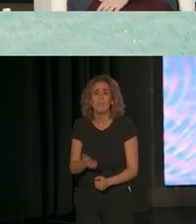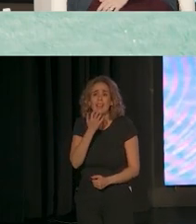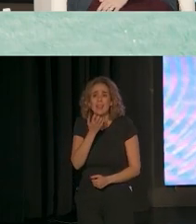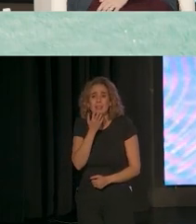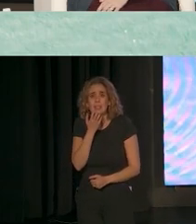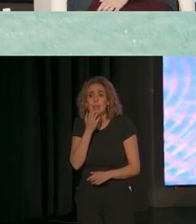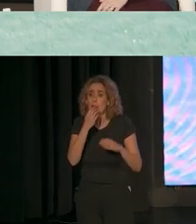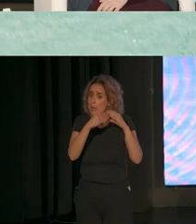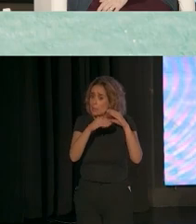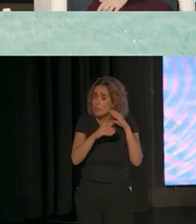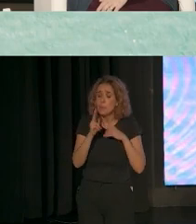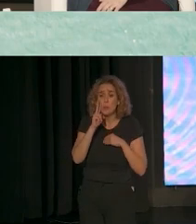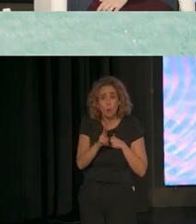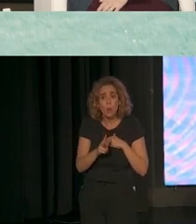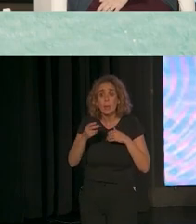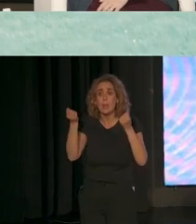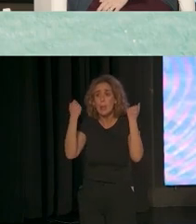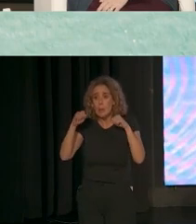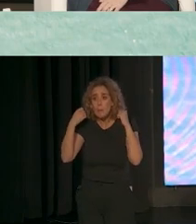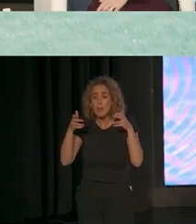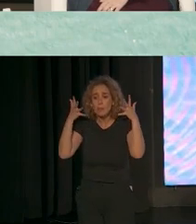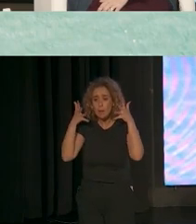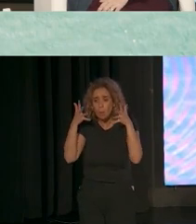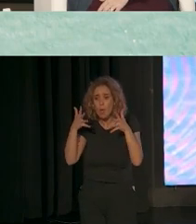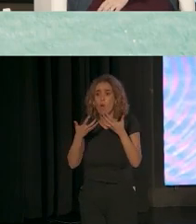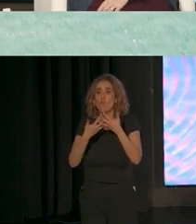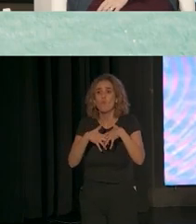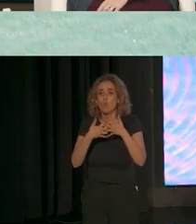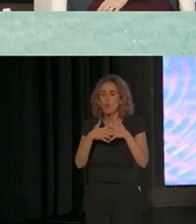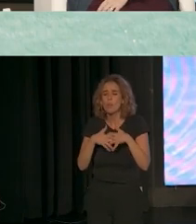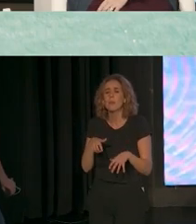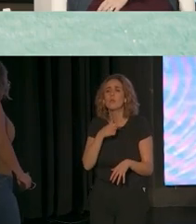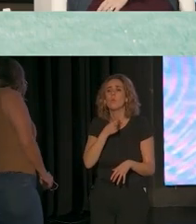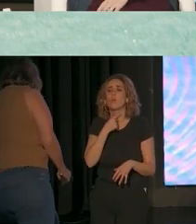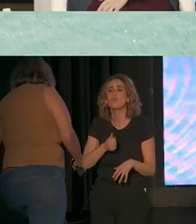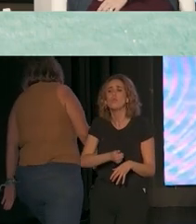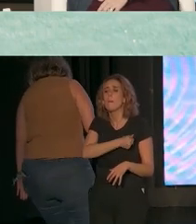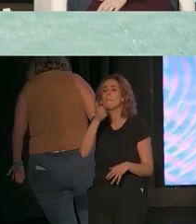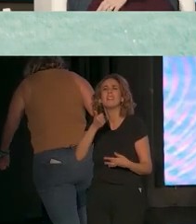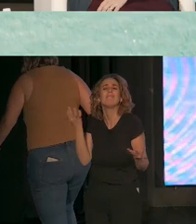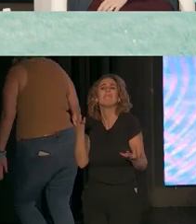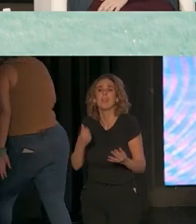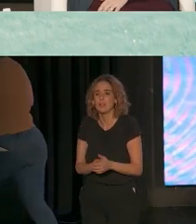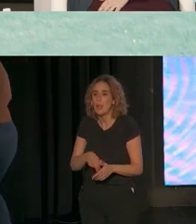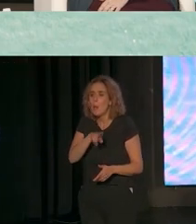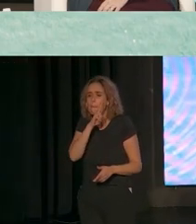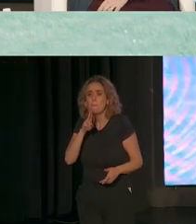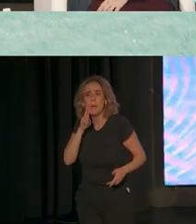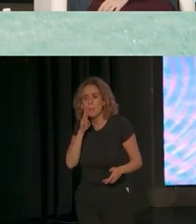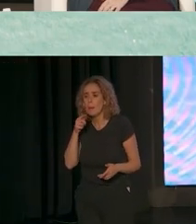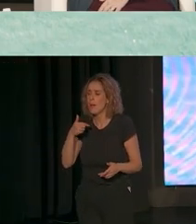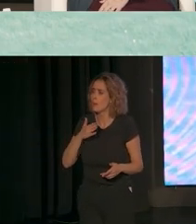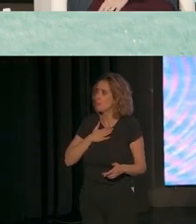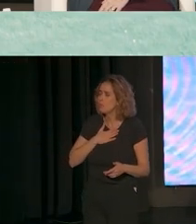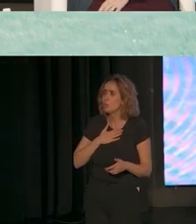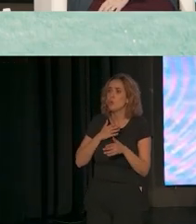vemos este vídeo y vemos las prácticas recomendadas en funcionamiento, una de las cosas que más me gustan es esa madre que dice, somos la